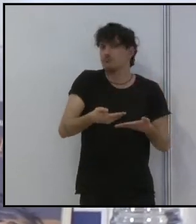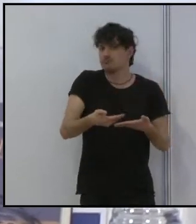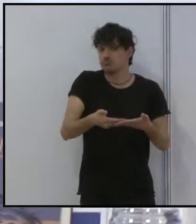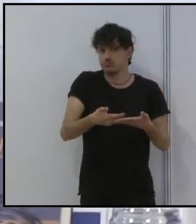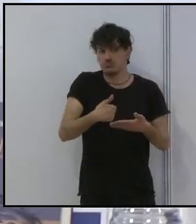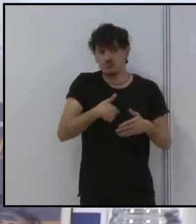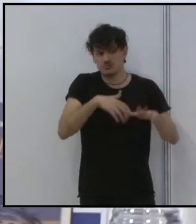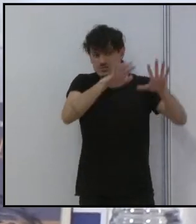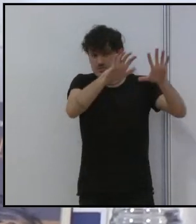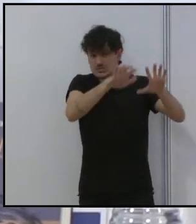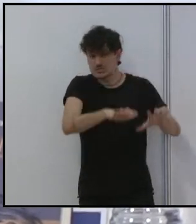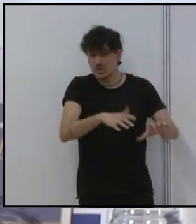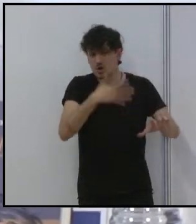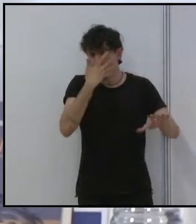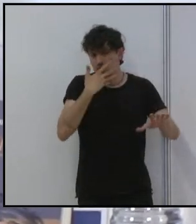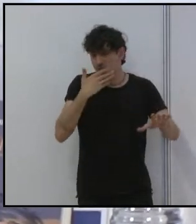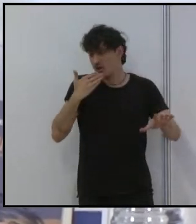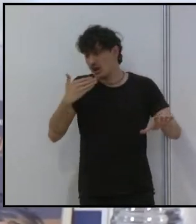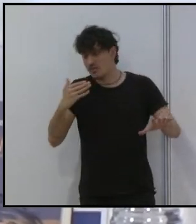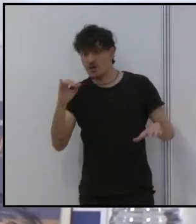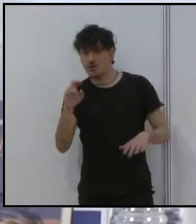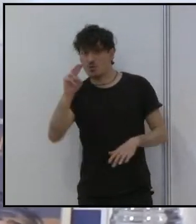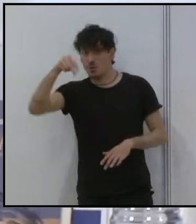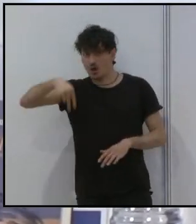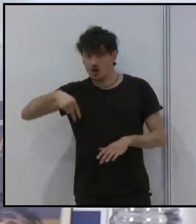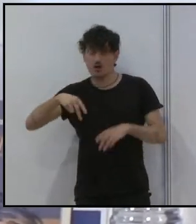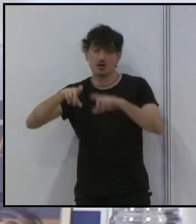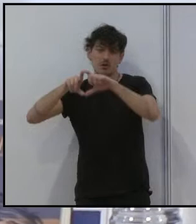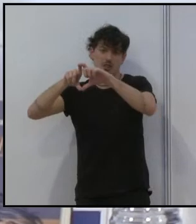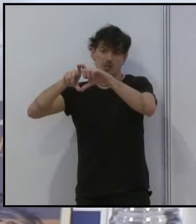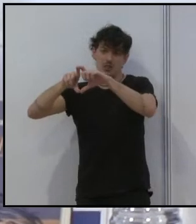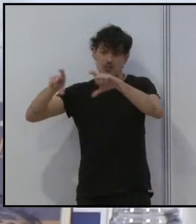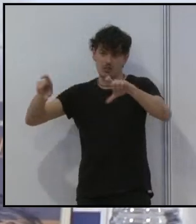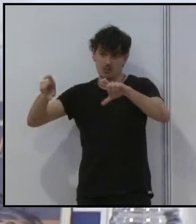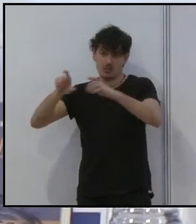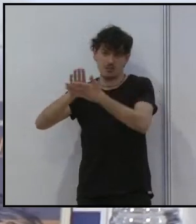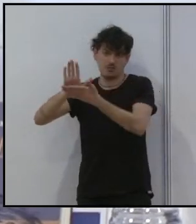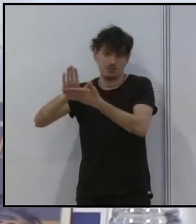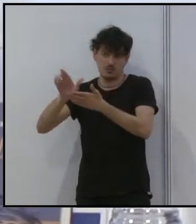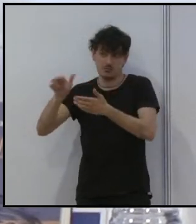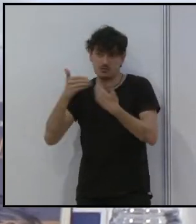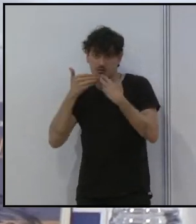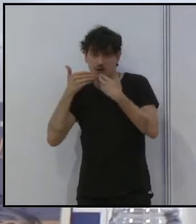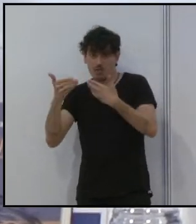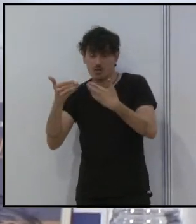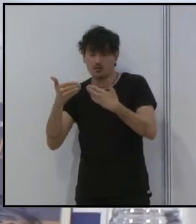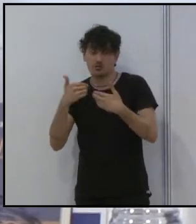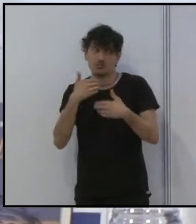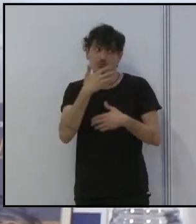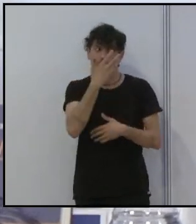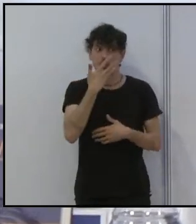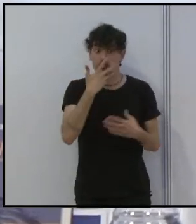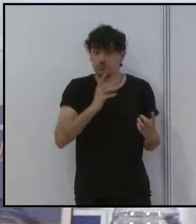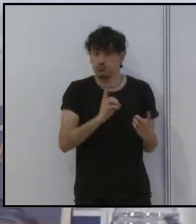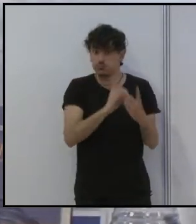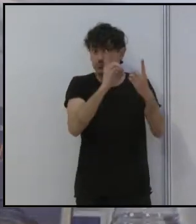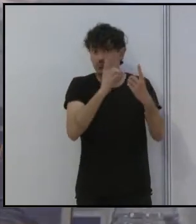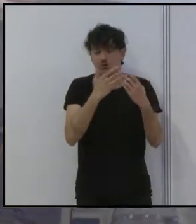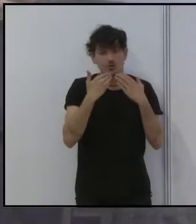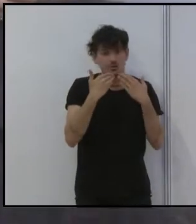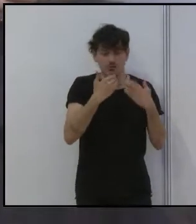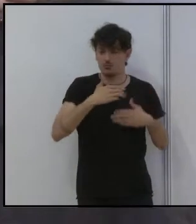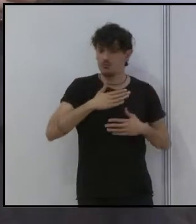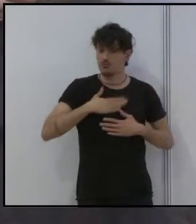Clara gracias a Juan Casamayor, gracias a la editorial Pajaras de Espuma, para mí ha sido muy importante. Yo he encontrado en los libros